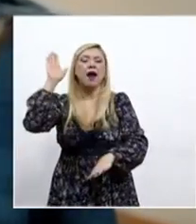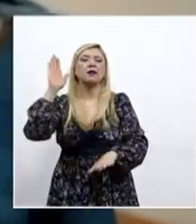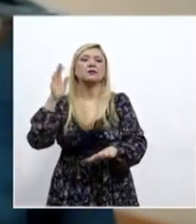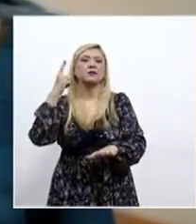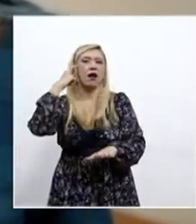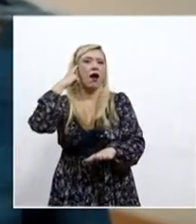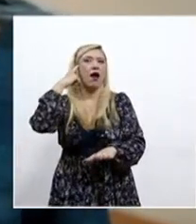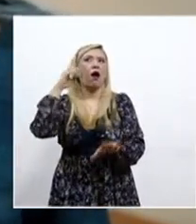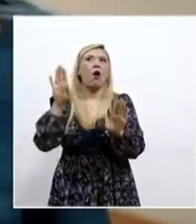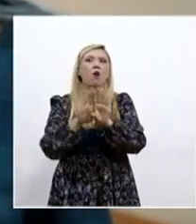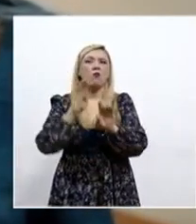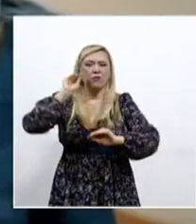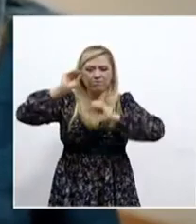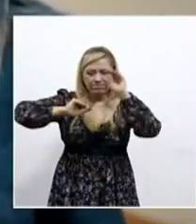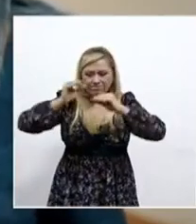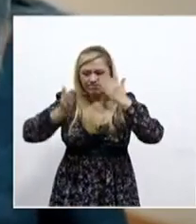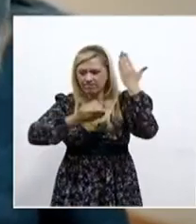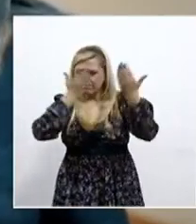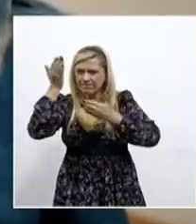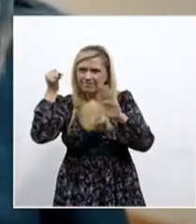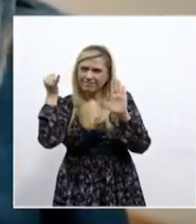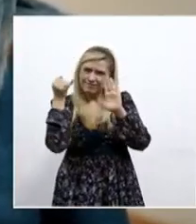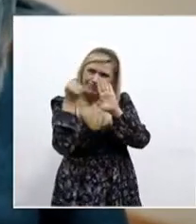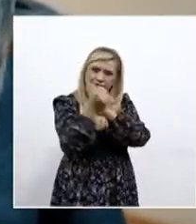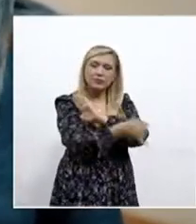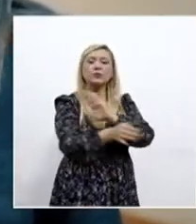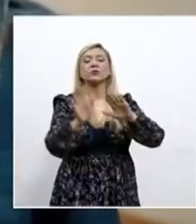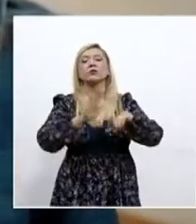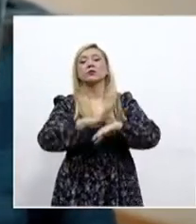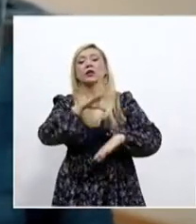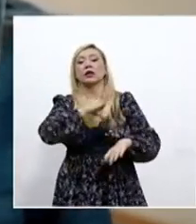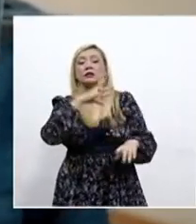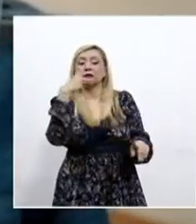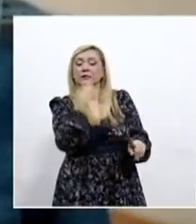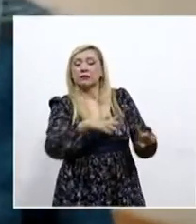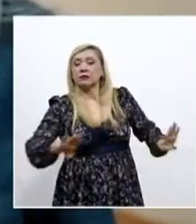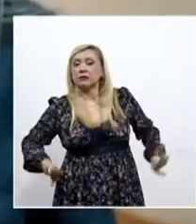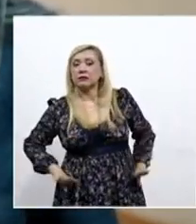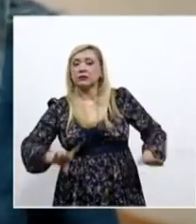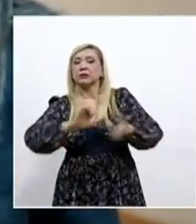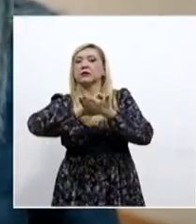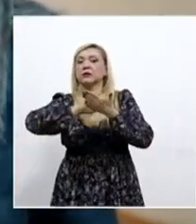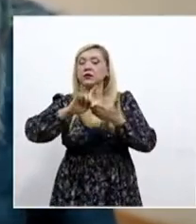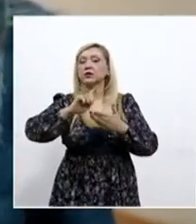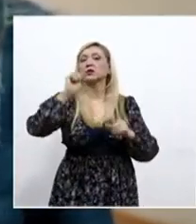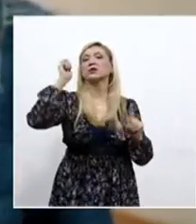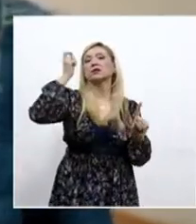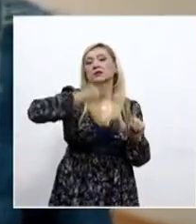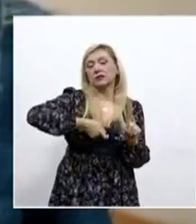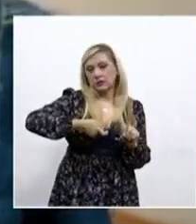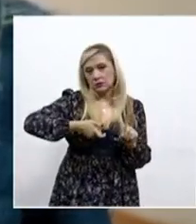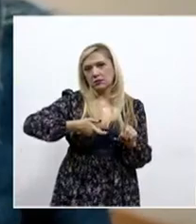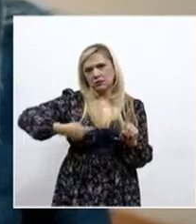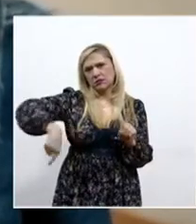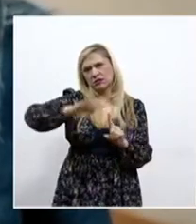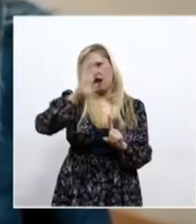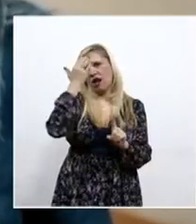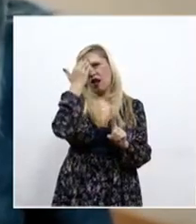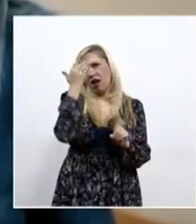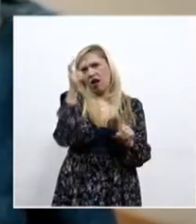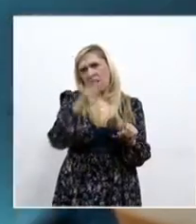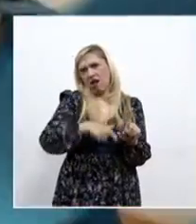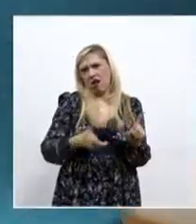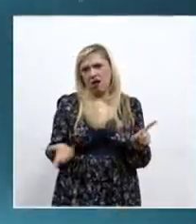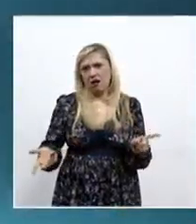que especialistas desarrollarán conferencias y foros para promover la justicia alternativa.